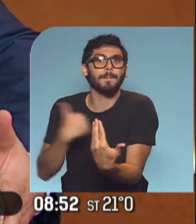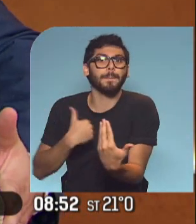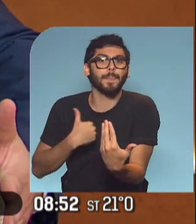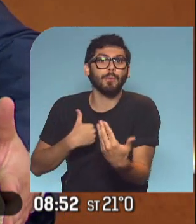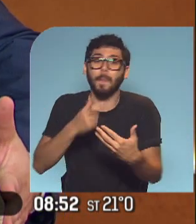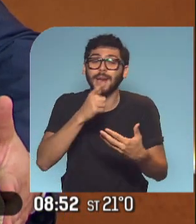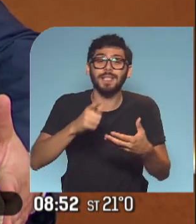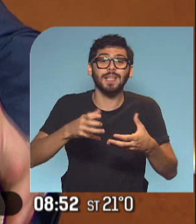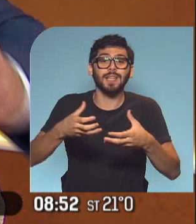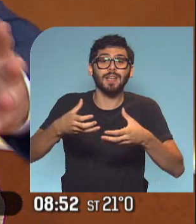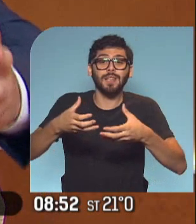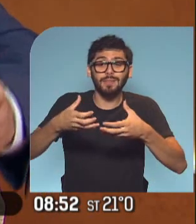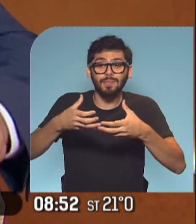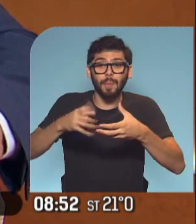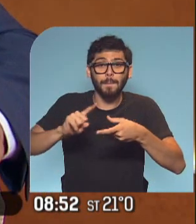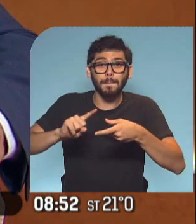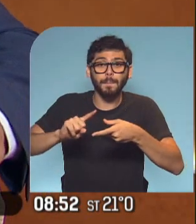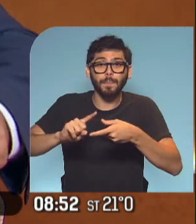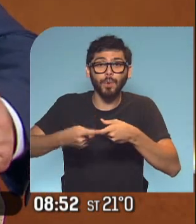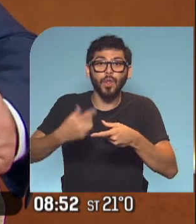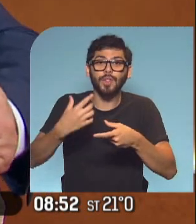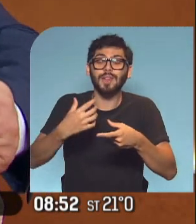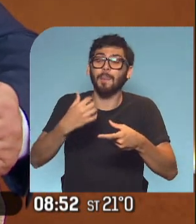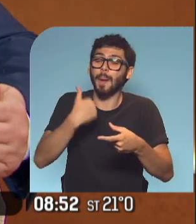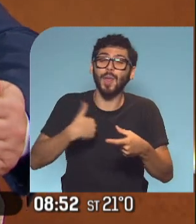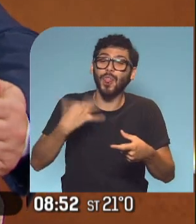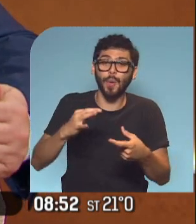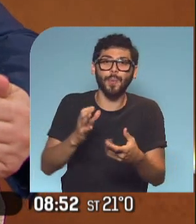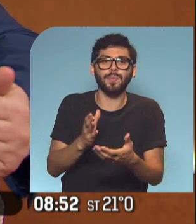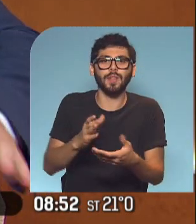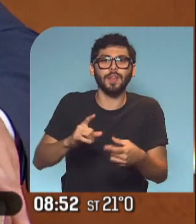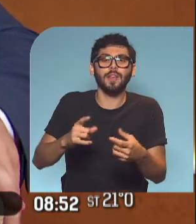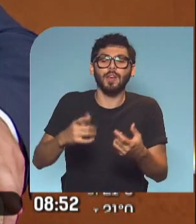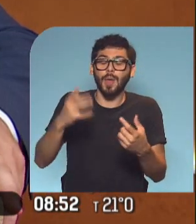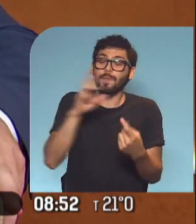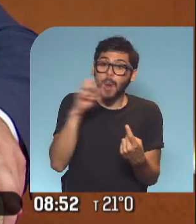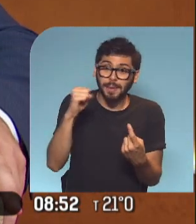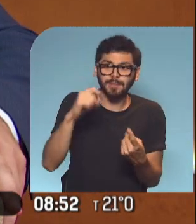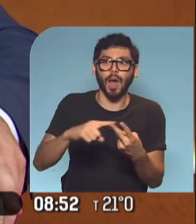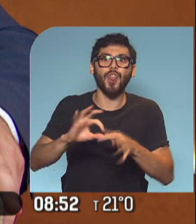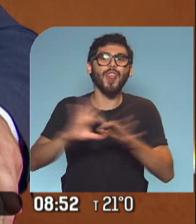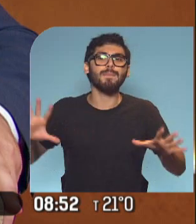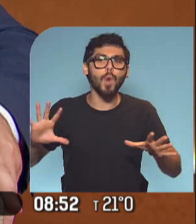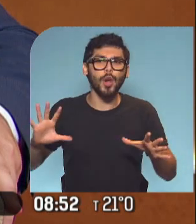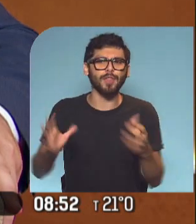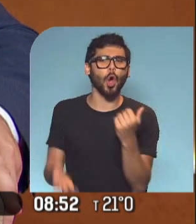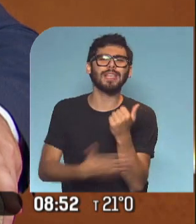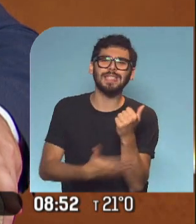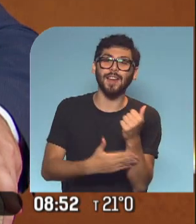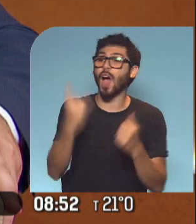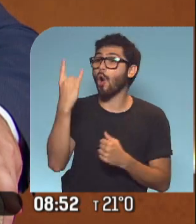en la argentina pasa por la creación de un gran frente de centroizquierda democrático popular nacional feminista y ahí no está la